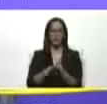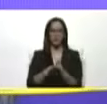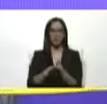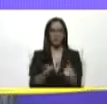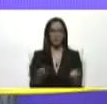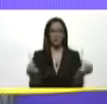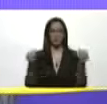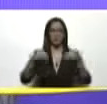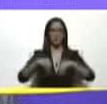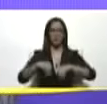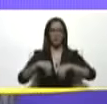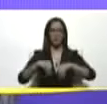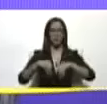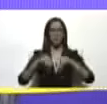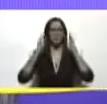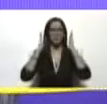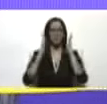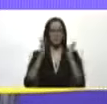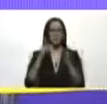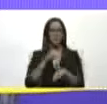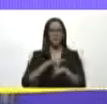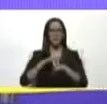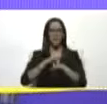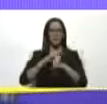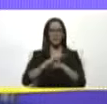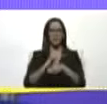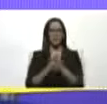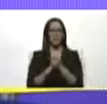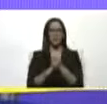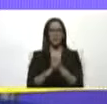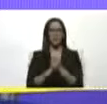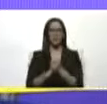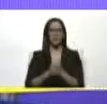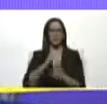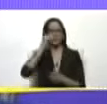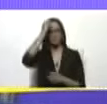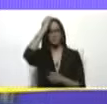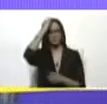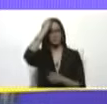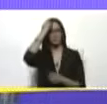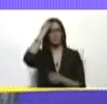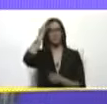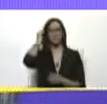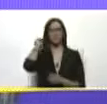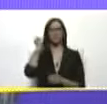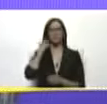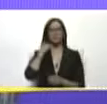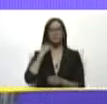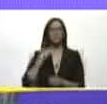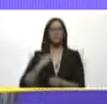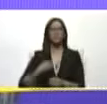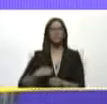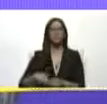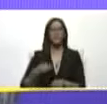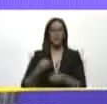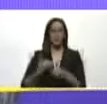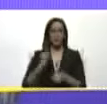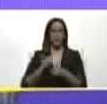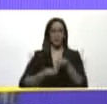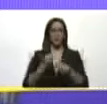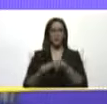adecuación atención ministra compañera y esto Hay que hacerlo de